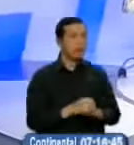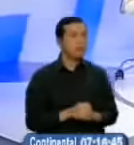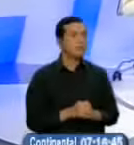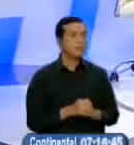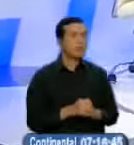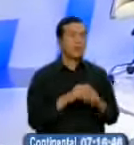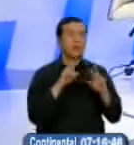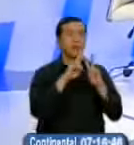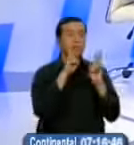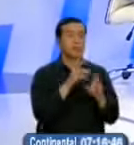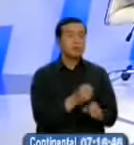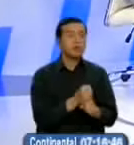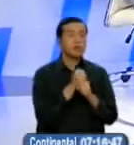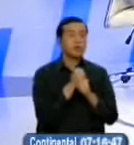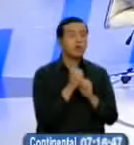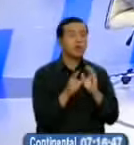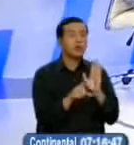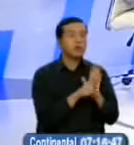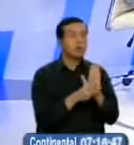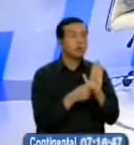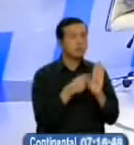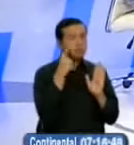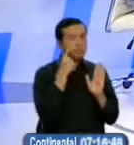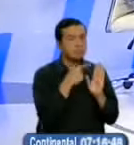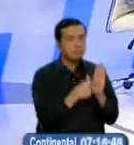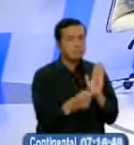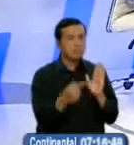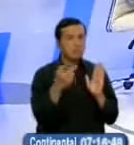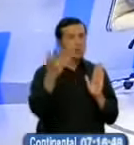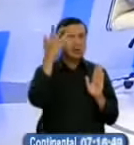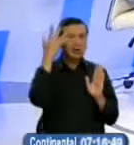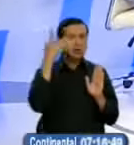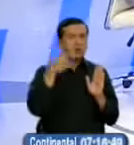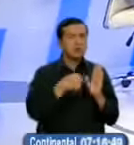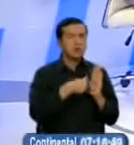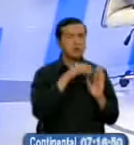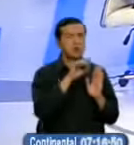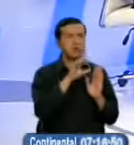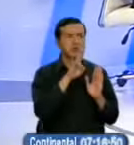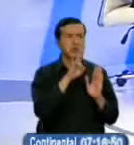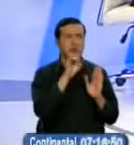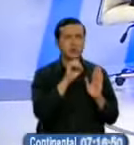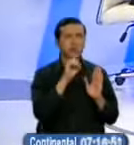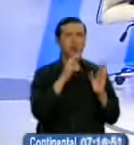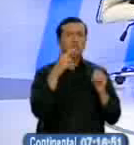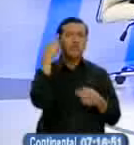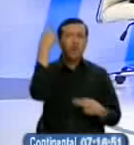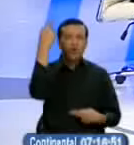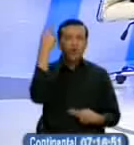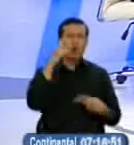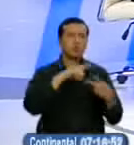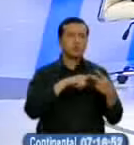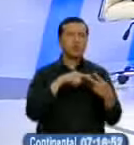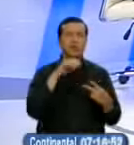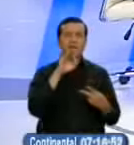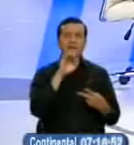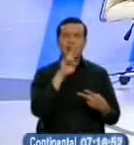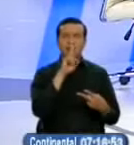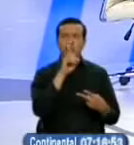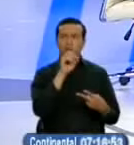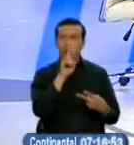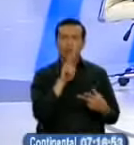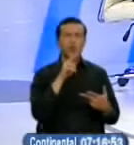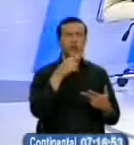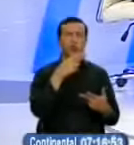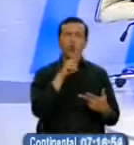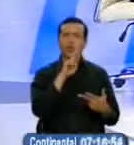ese tema de la seguridad jurídica, yo lo vengo escuchando desde la época del 79, con Roldós, con Febres Cordero, con Hurtado, con